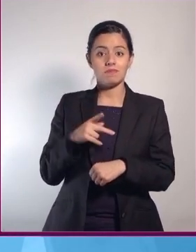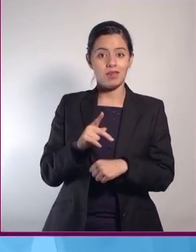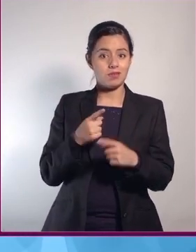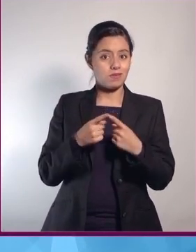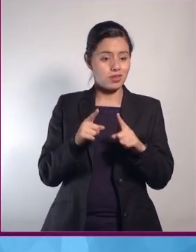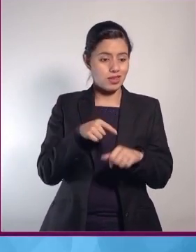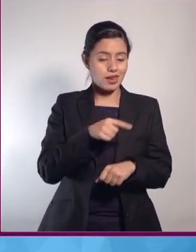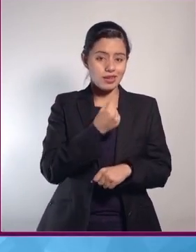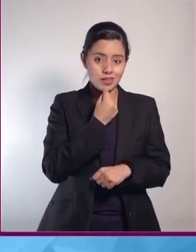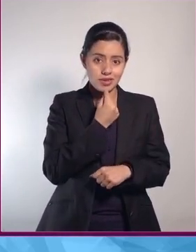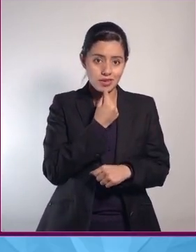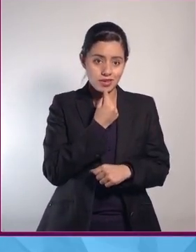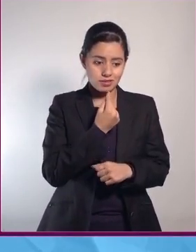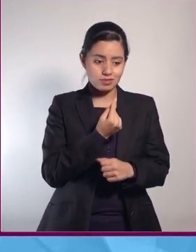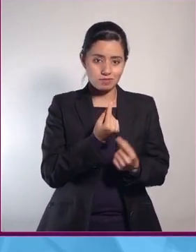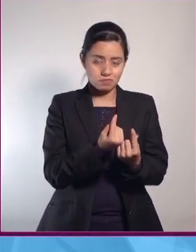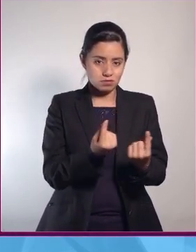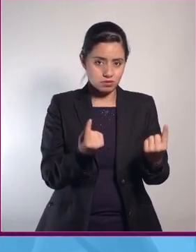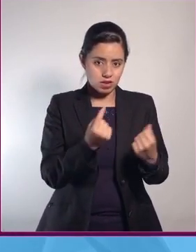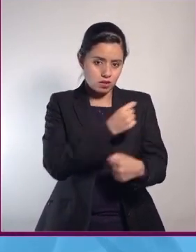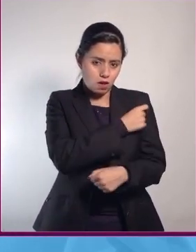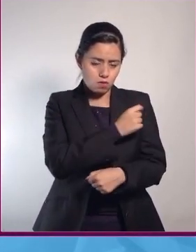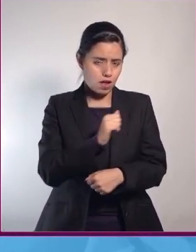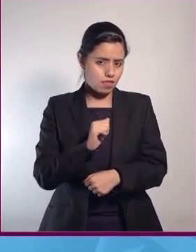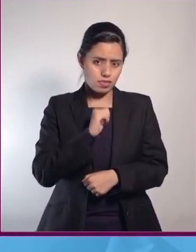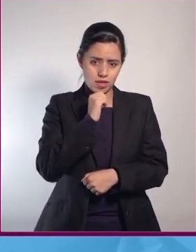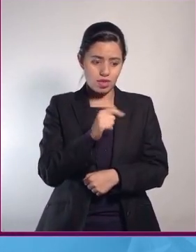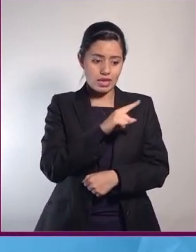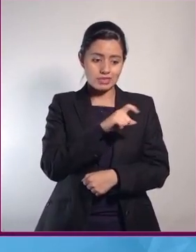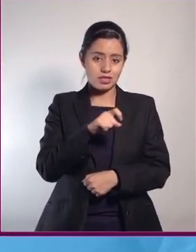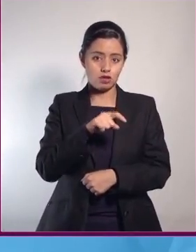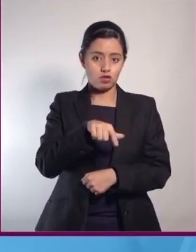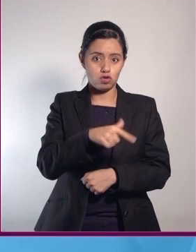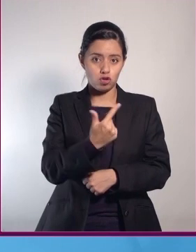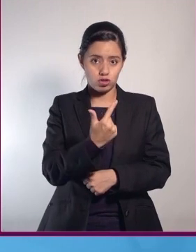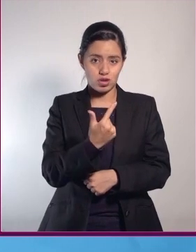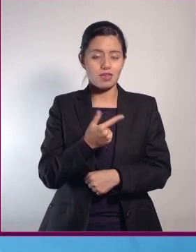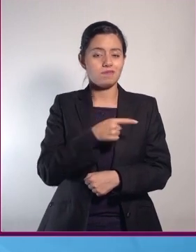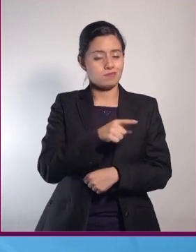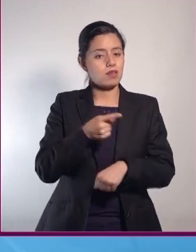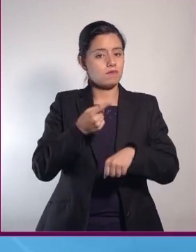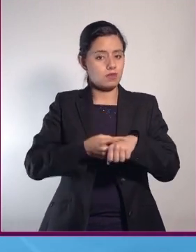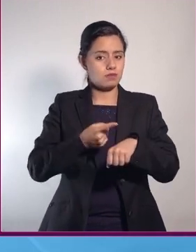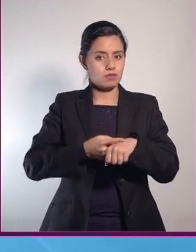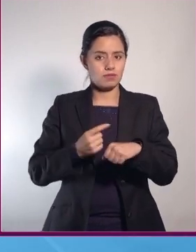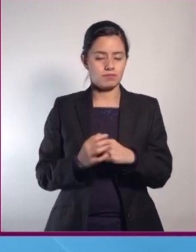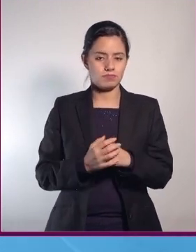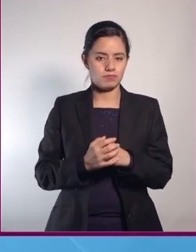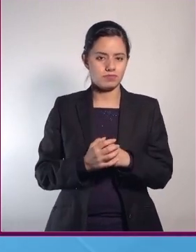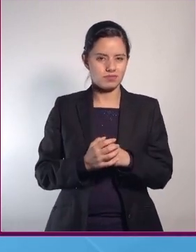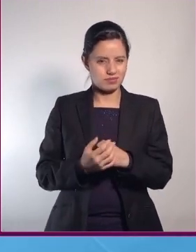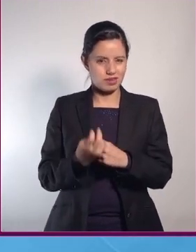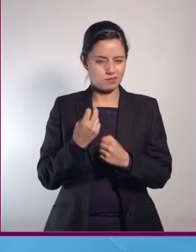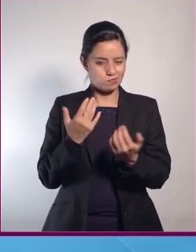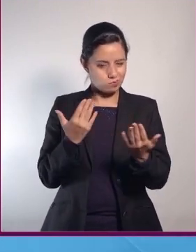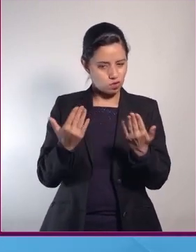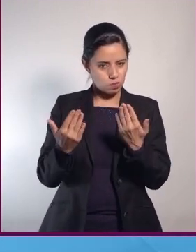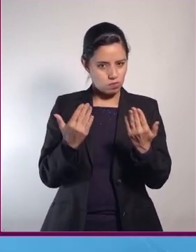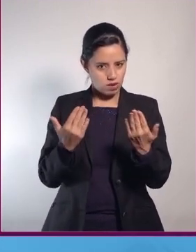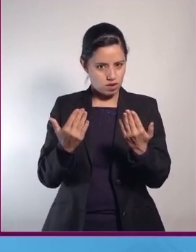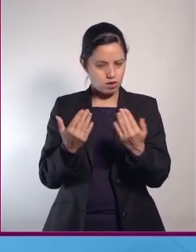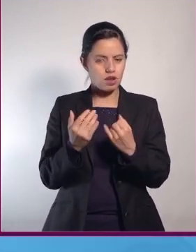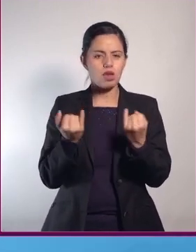niñas que habían recibido el placebo, 112 niñas ahora tenían displasia. Los estudios también consideraron el riesgo de